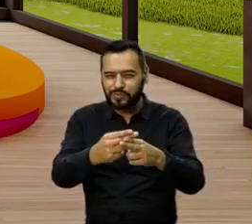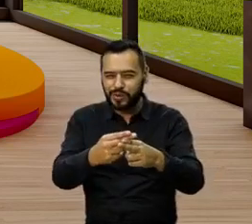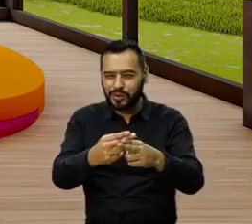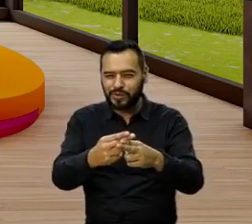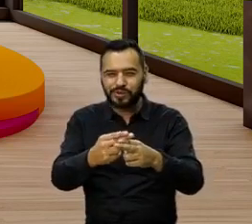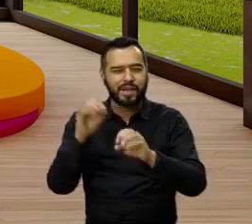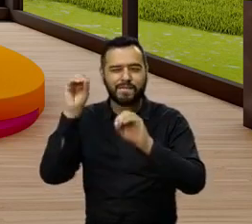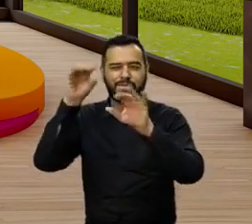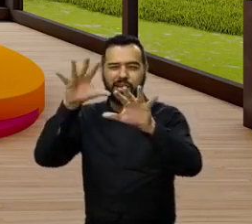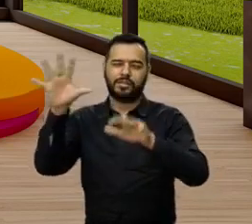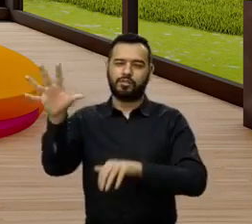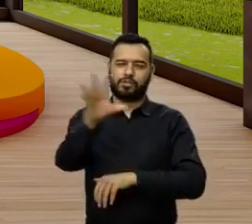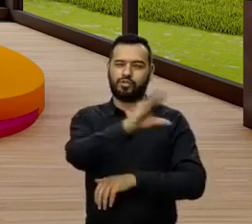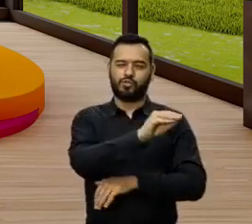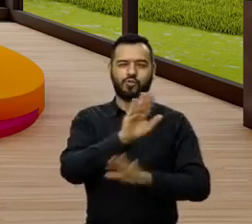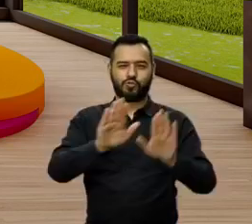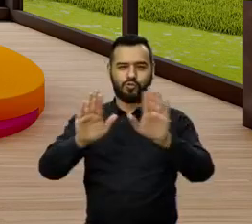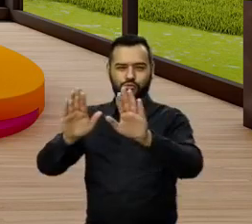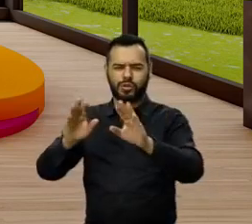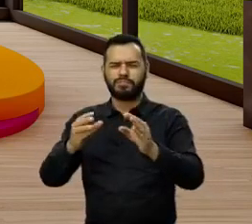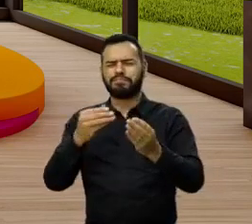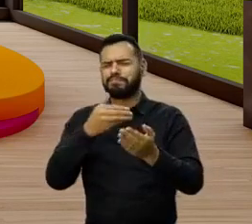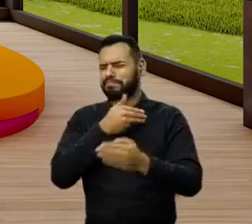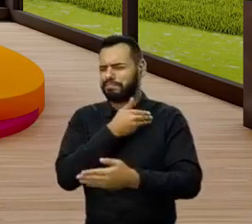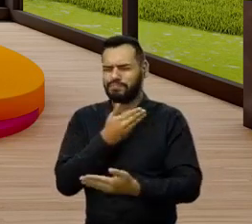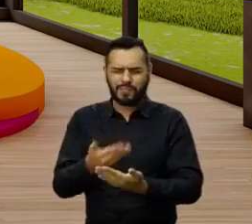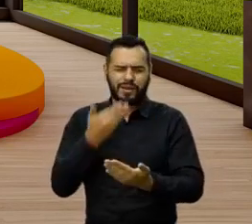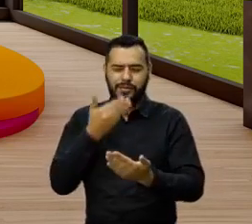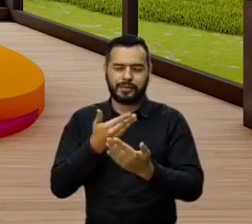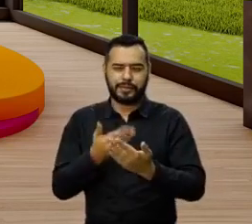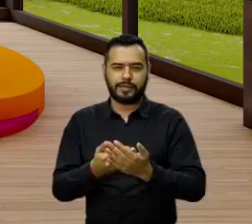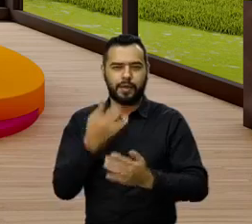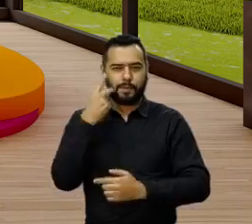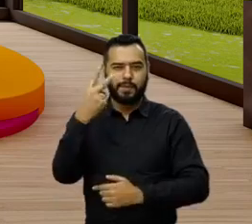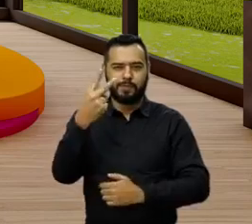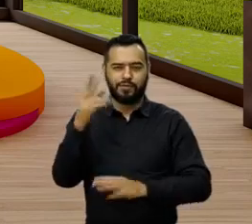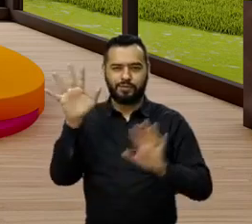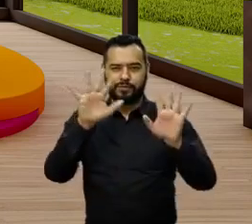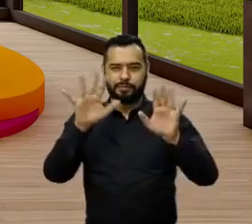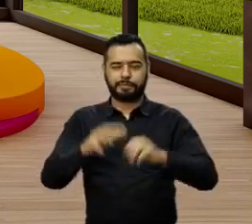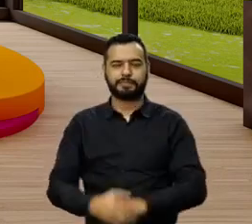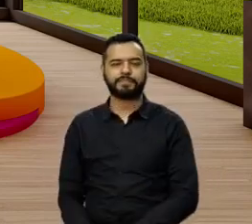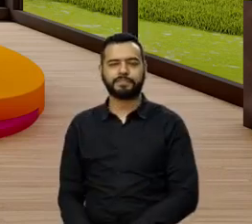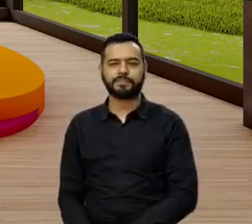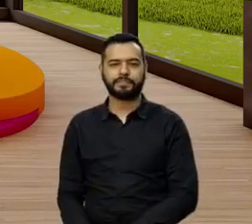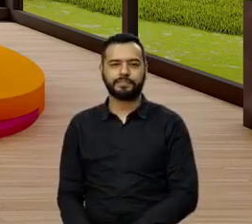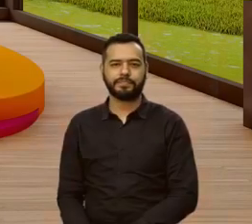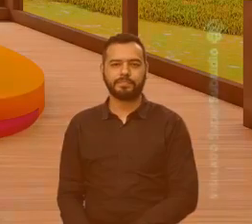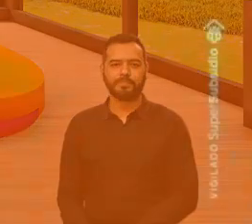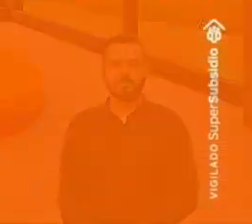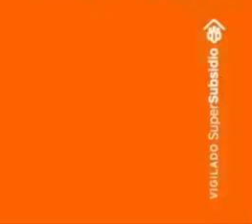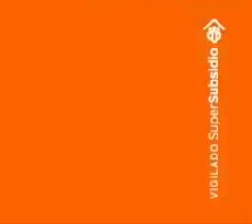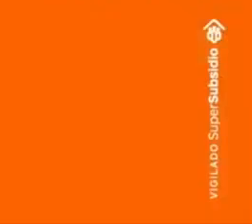bendiciones a todos ustedes mil mil gracias y nos vemos chao chao